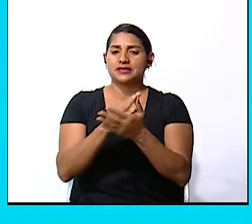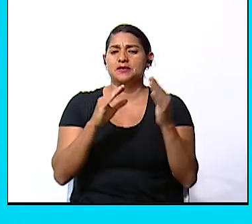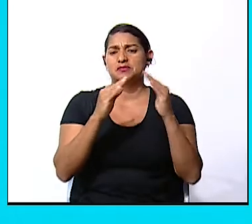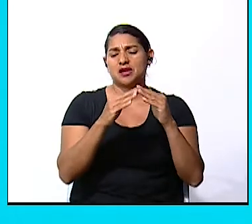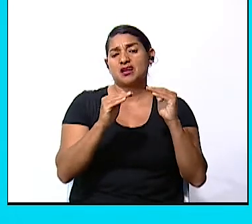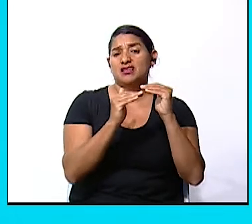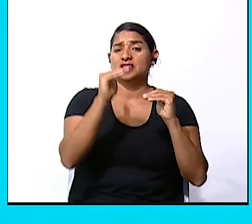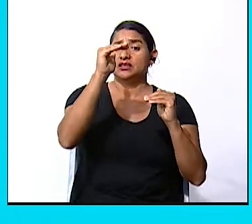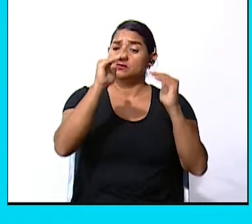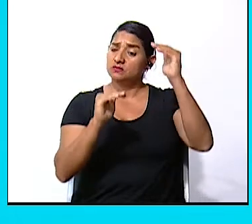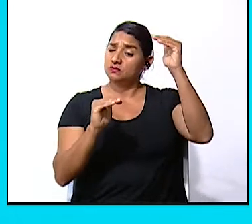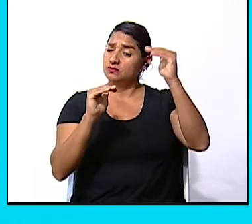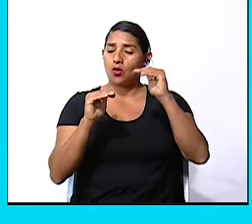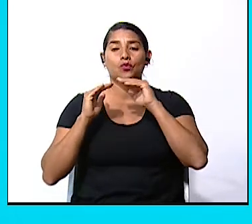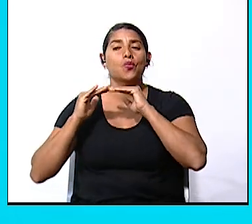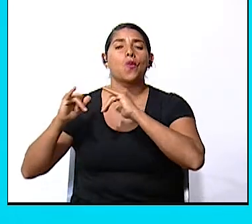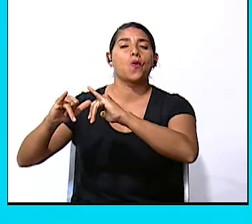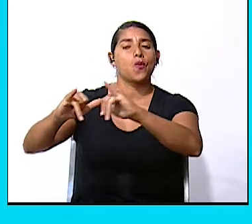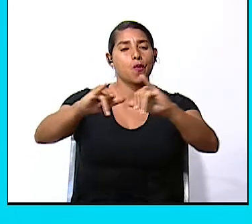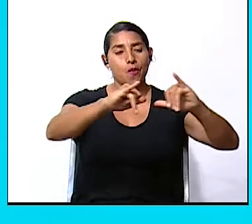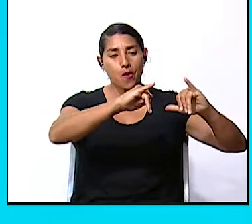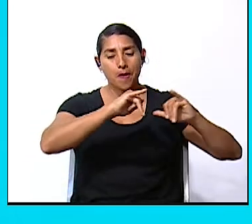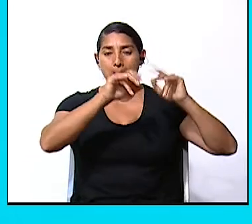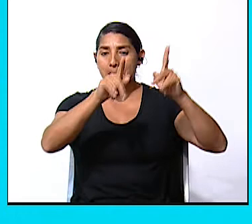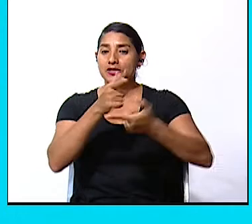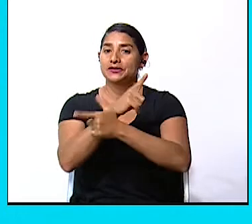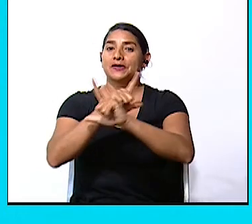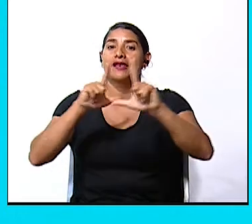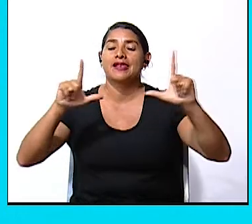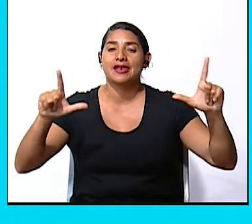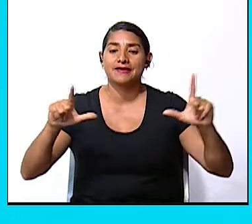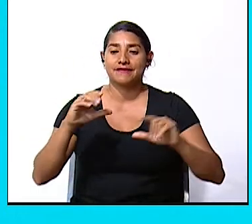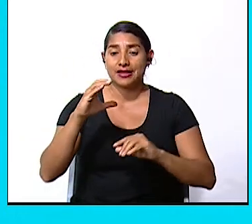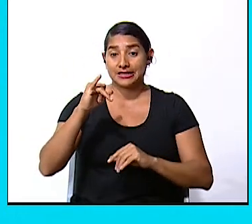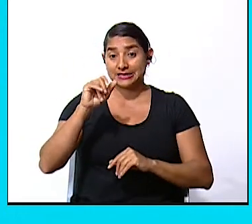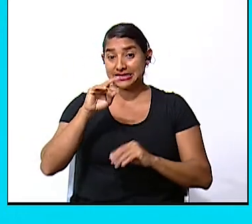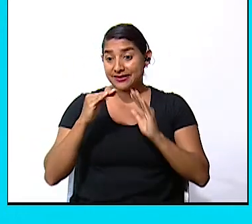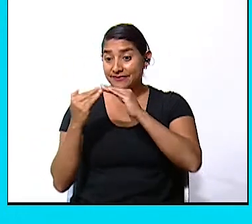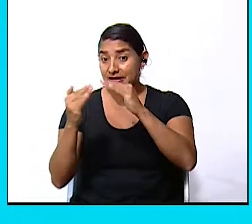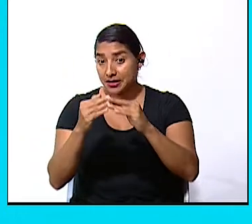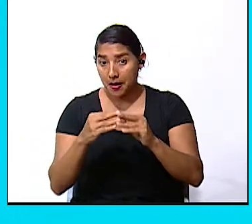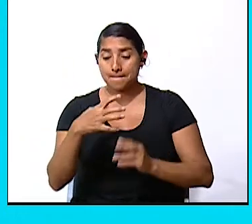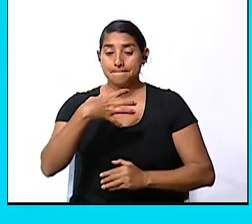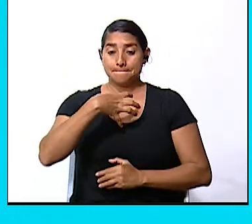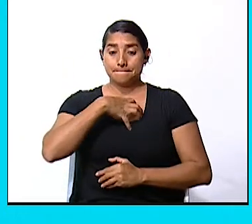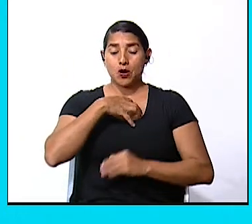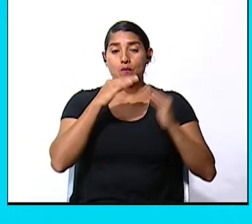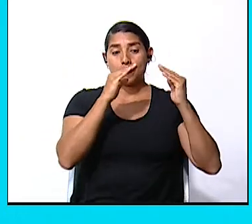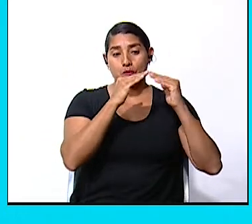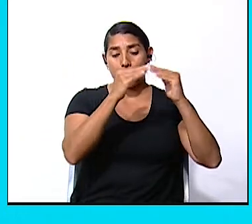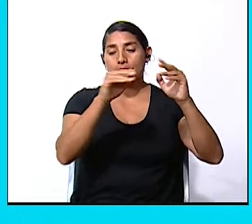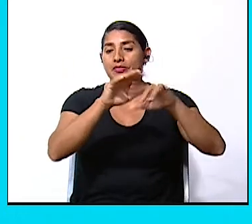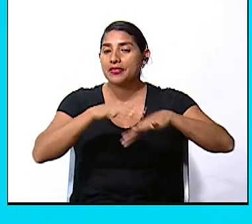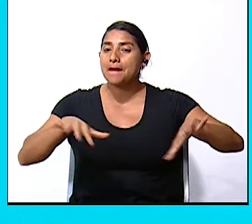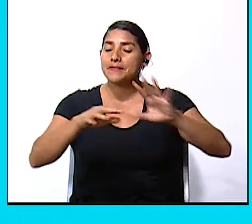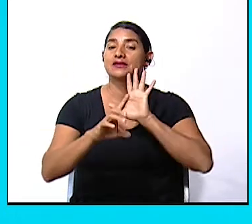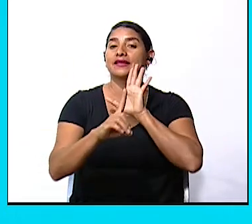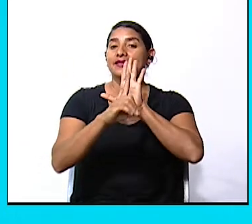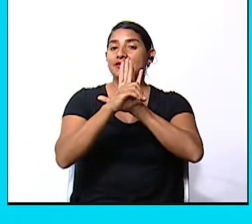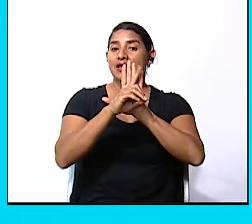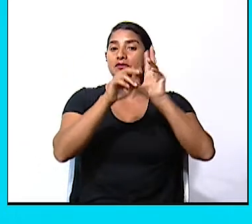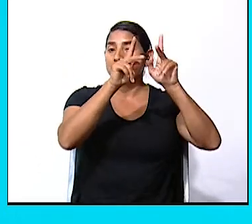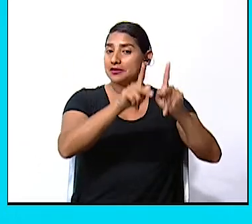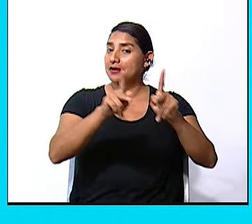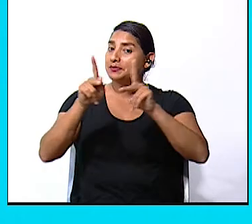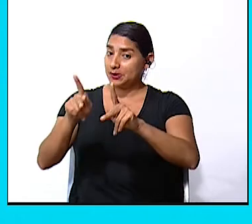castas y además reconocían la libertad civil, la propiedad y demás derechos de